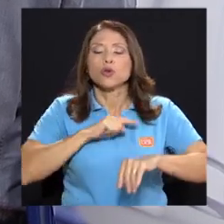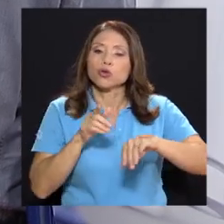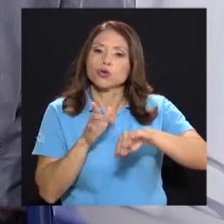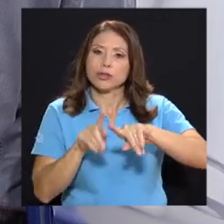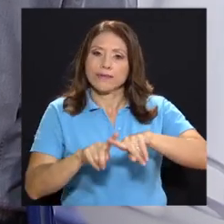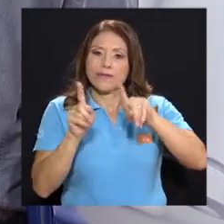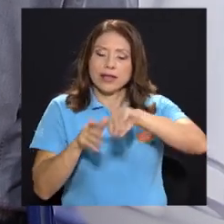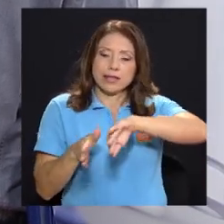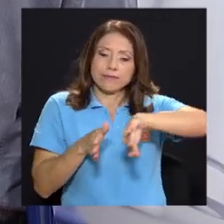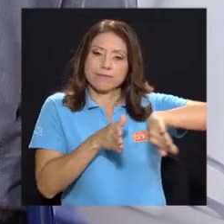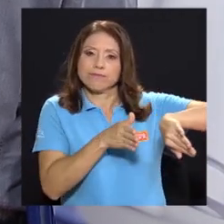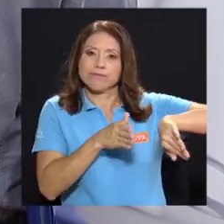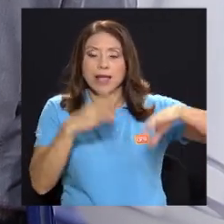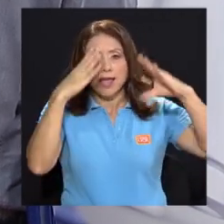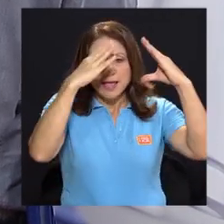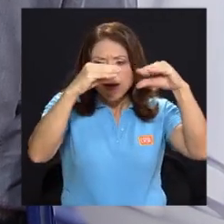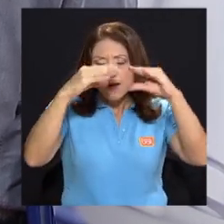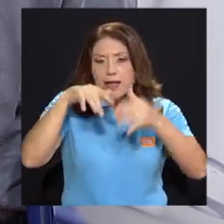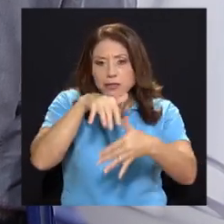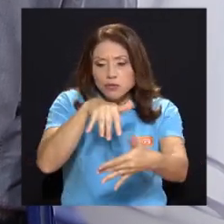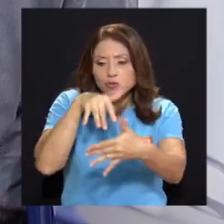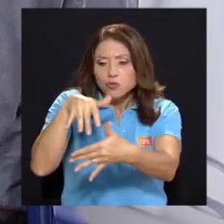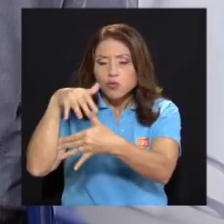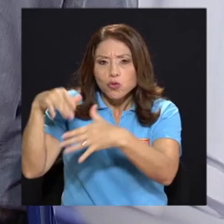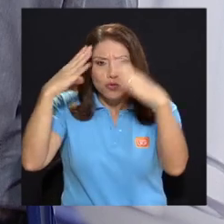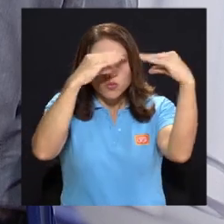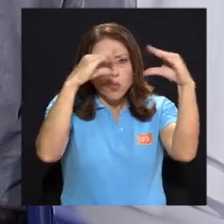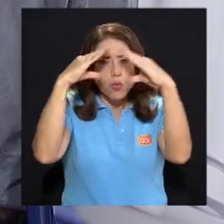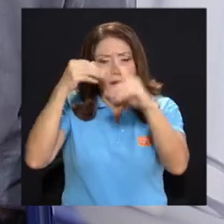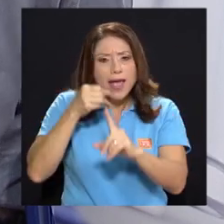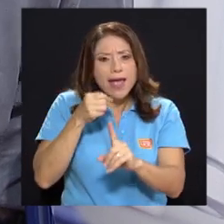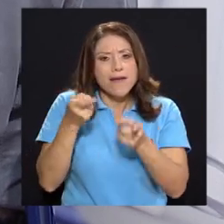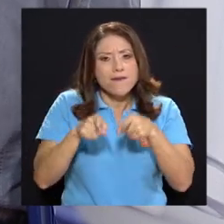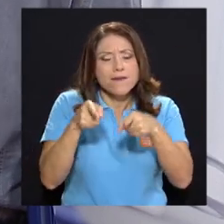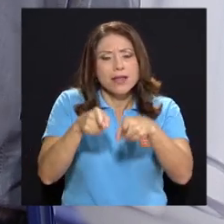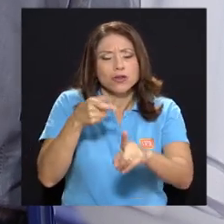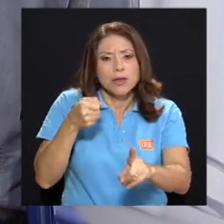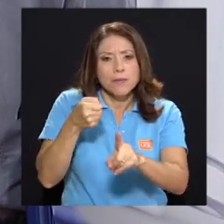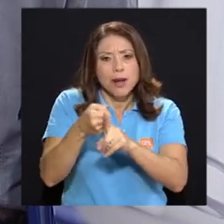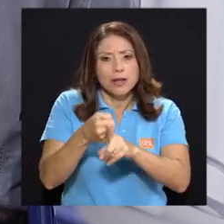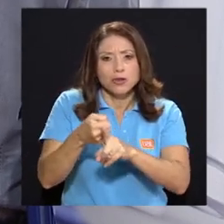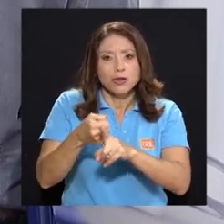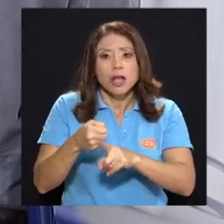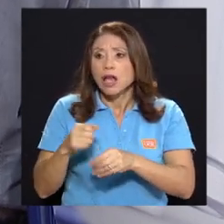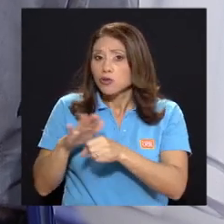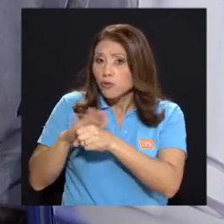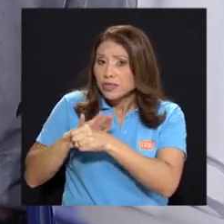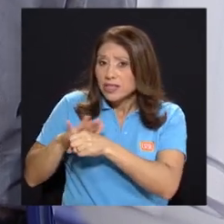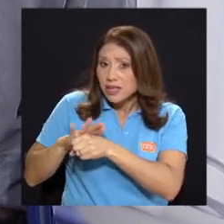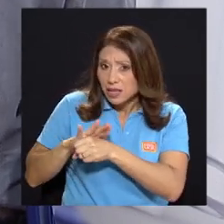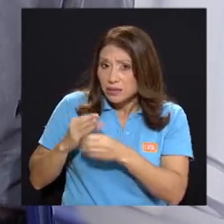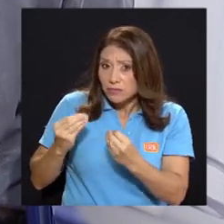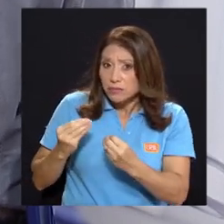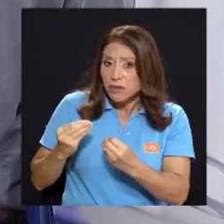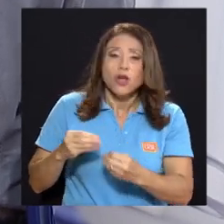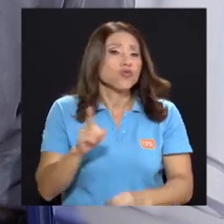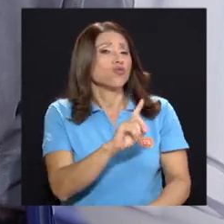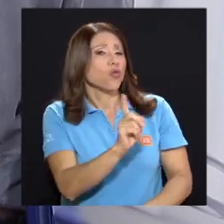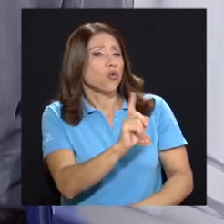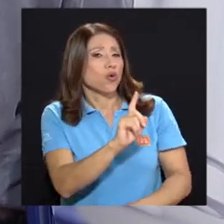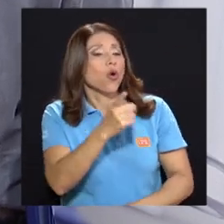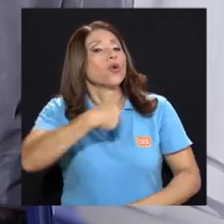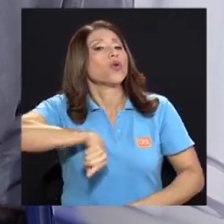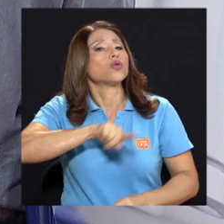documentarán efectos e impactos porque es el mandato con haré yo bien suficientes no por eso es el punto de xávea encontramos finalmente